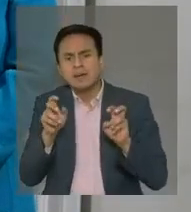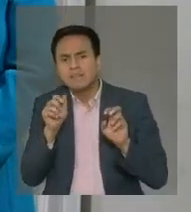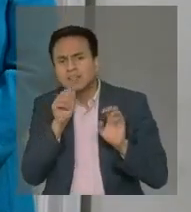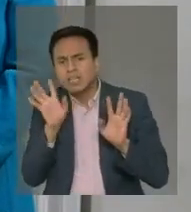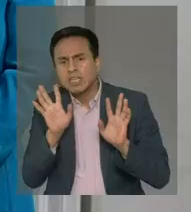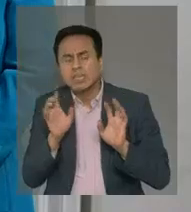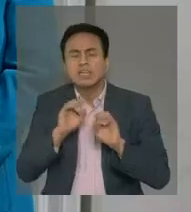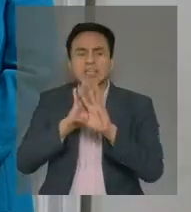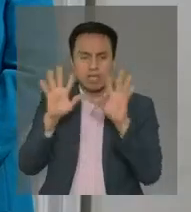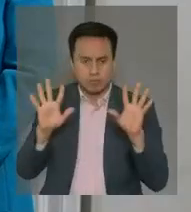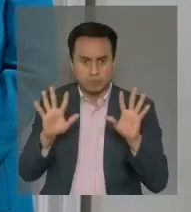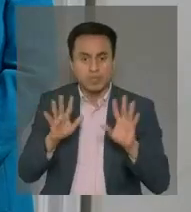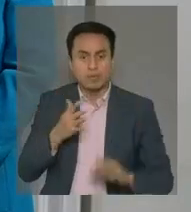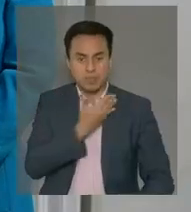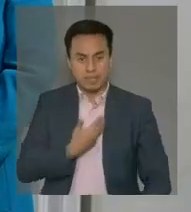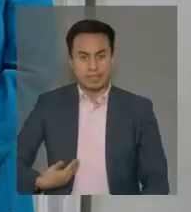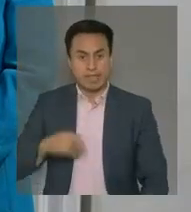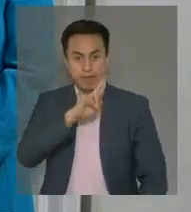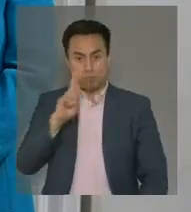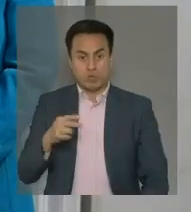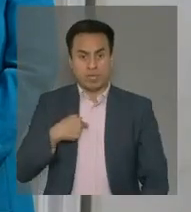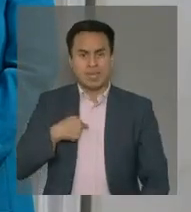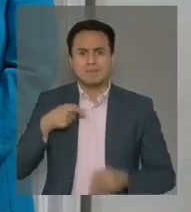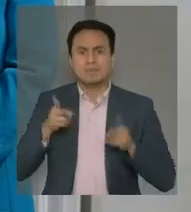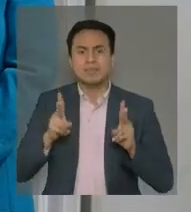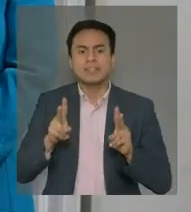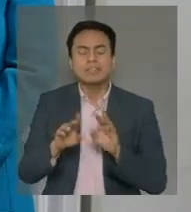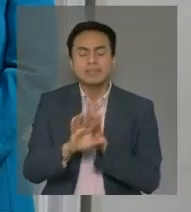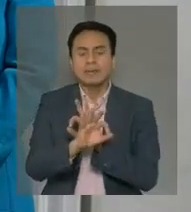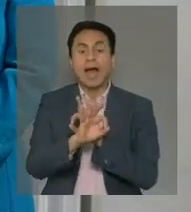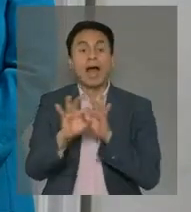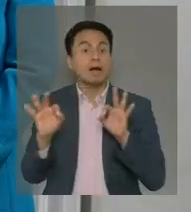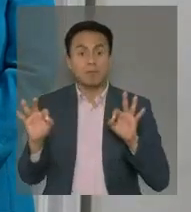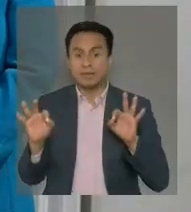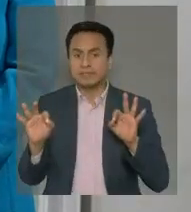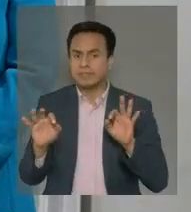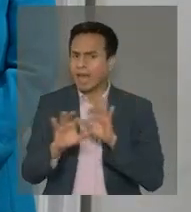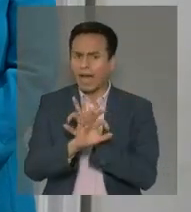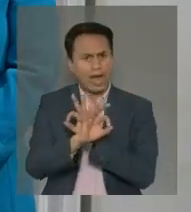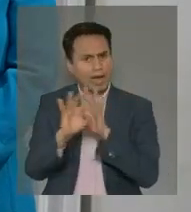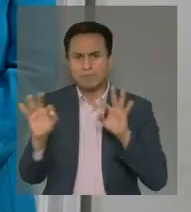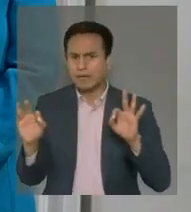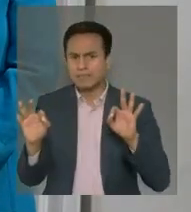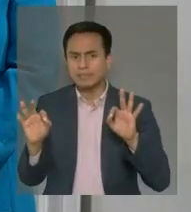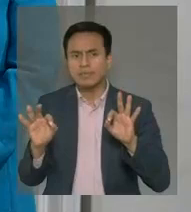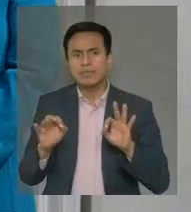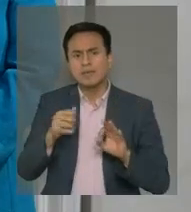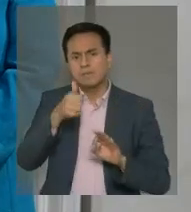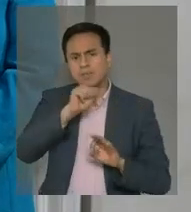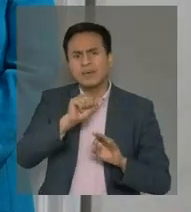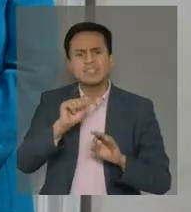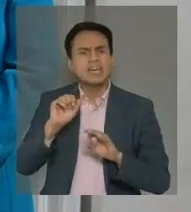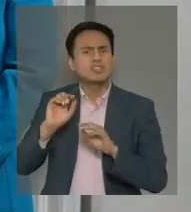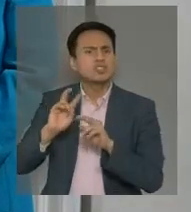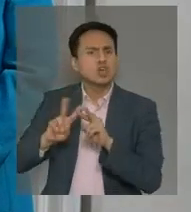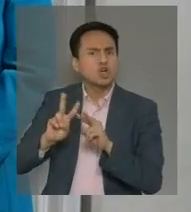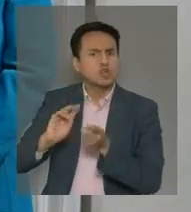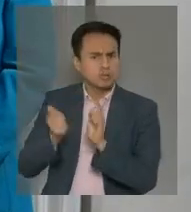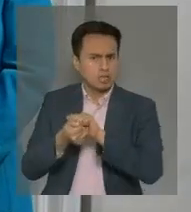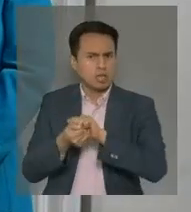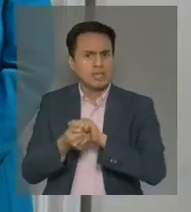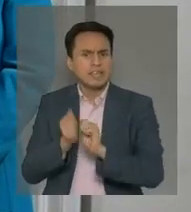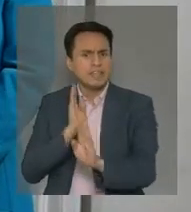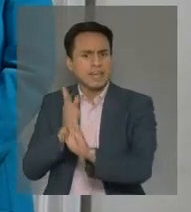como presidente de la república no voy a permitir jamás jamás la privatización ni directa ni